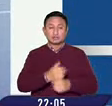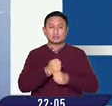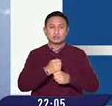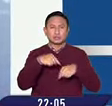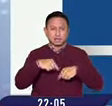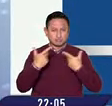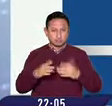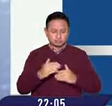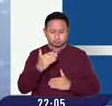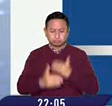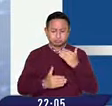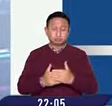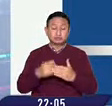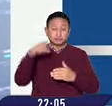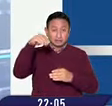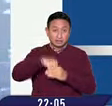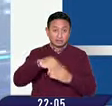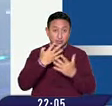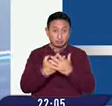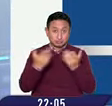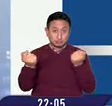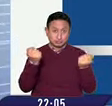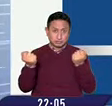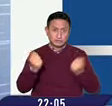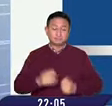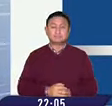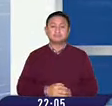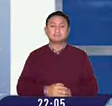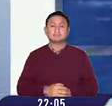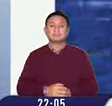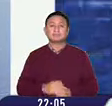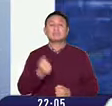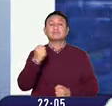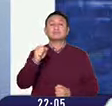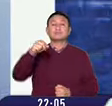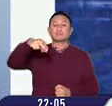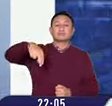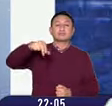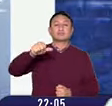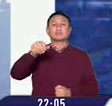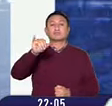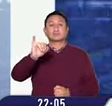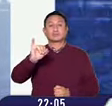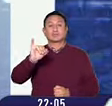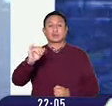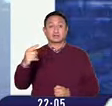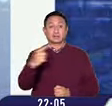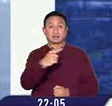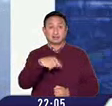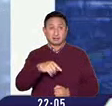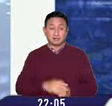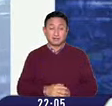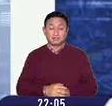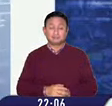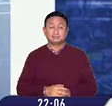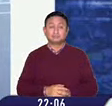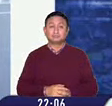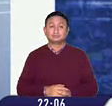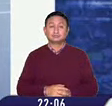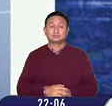a cabo para mantener el control de la penitenciaría. El Servicio Nacional de Atención Integral a Personas Adultas Privadas de la